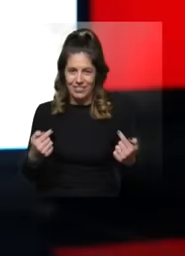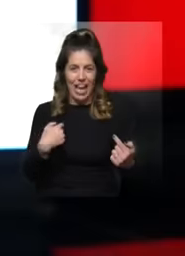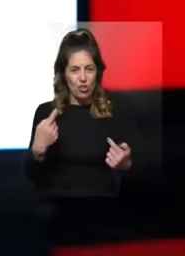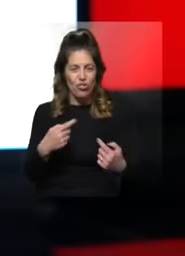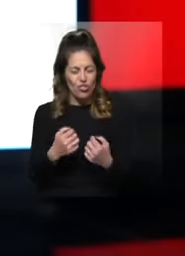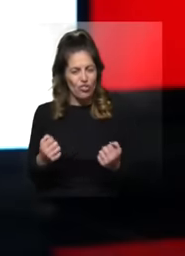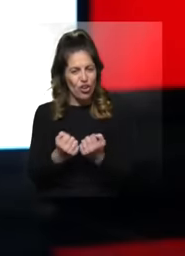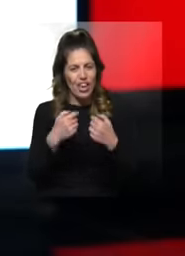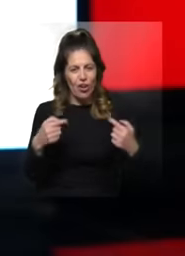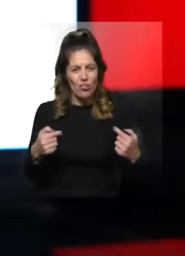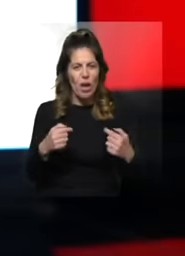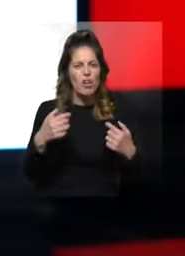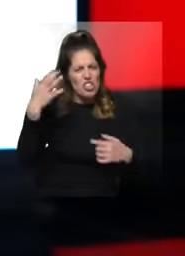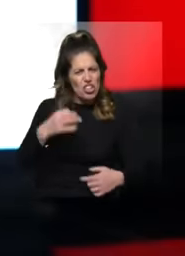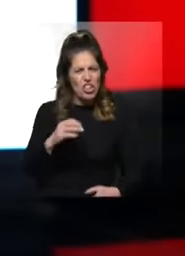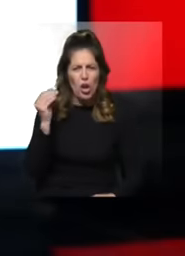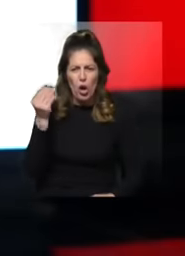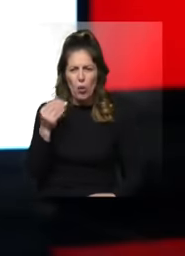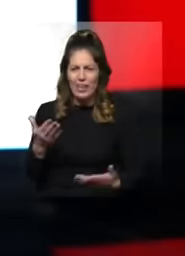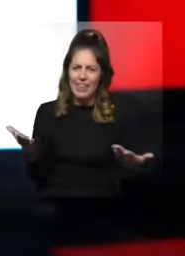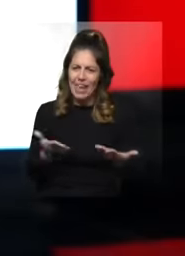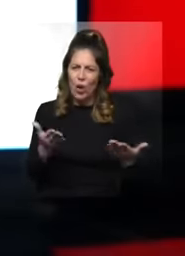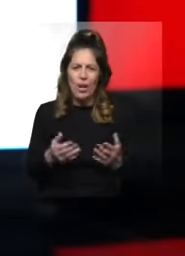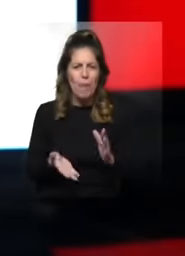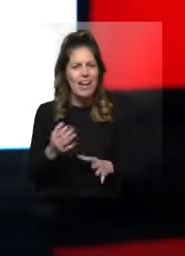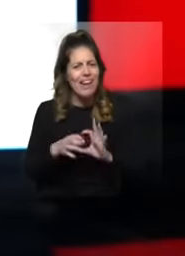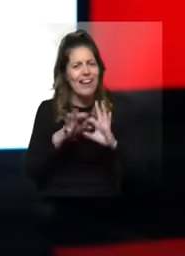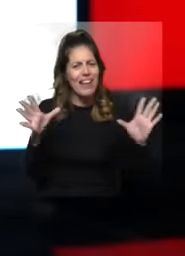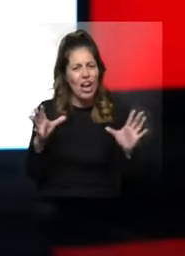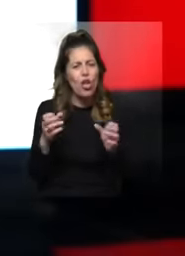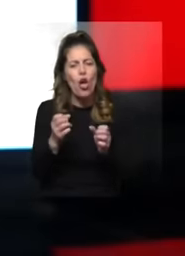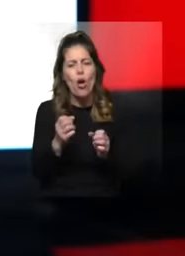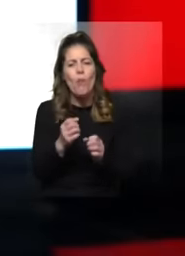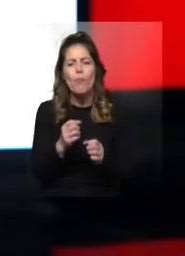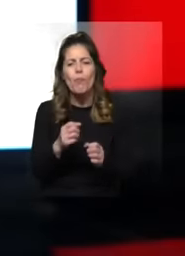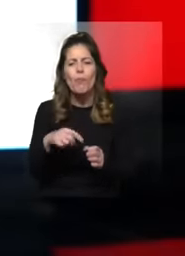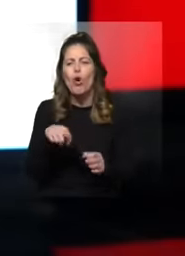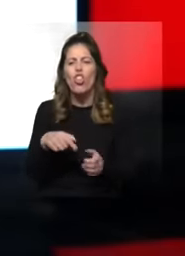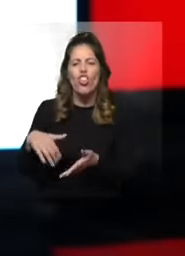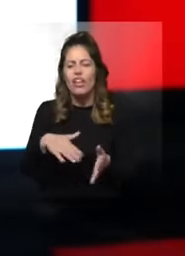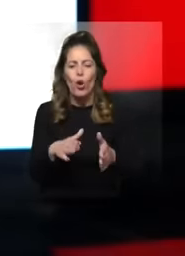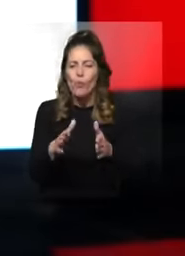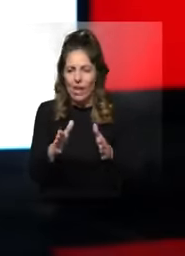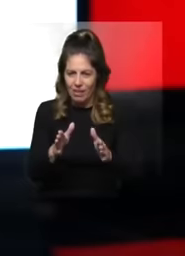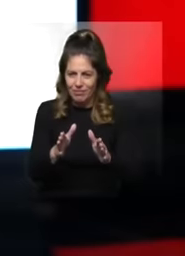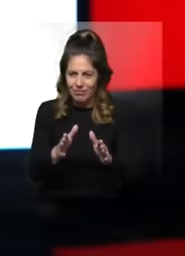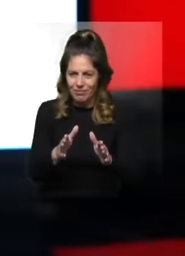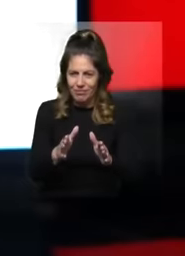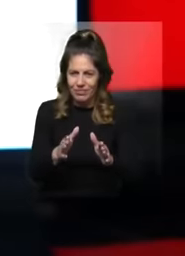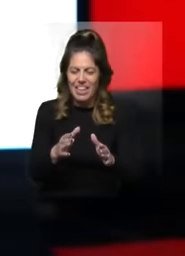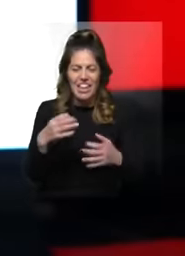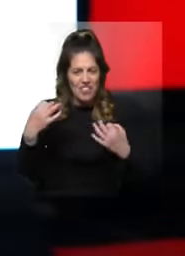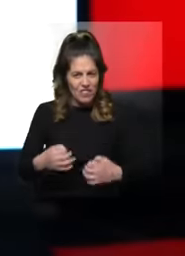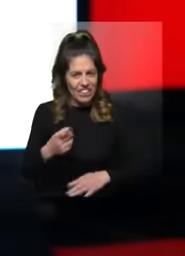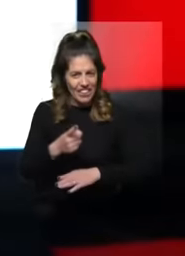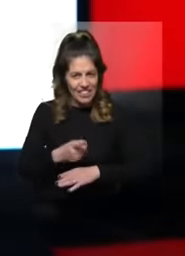yo creo que los jóvenes de ahora están como más claros de por dónde rumbear. Totalmente, estoy de acuerdo. Y creo que están bien decididos,